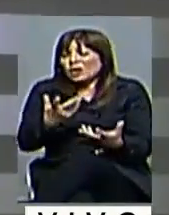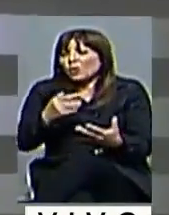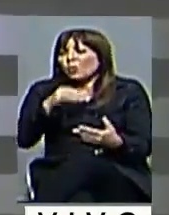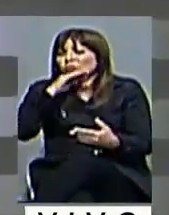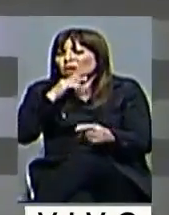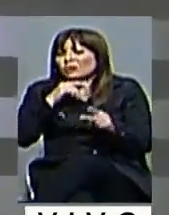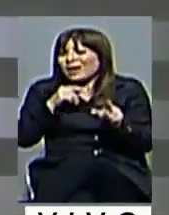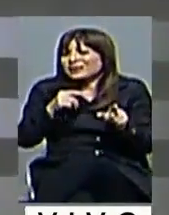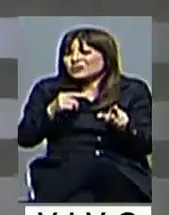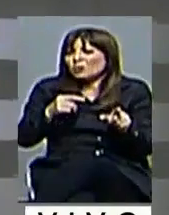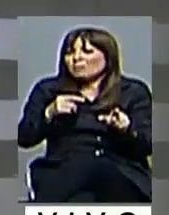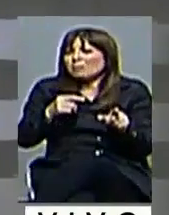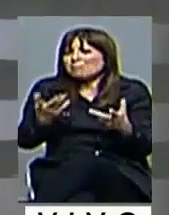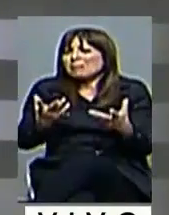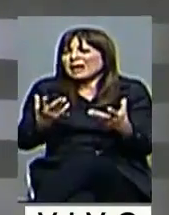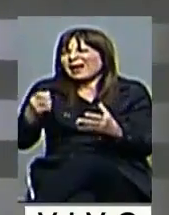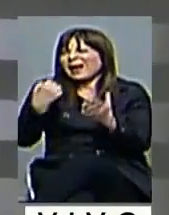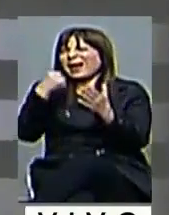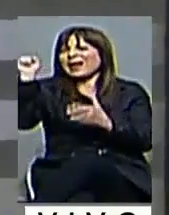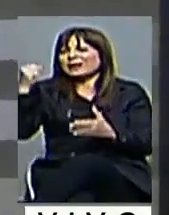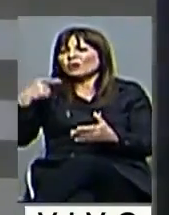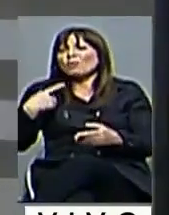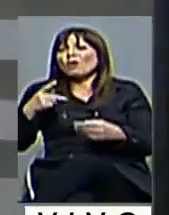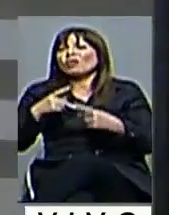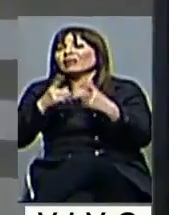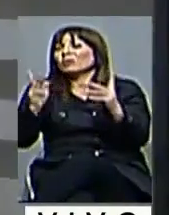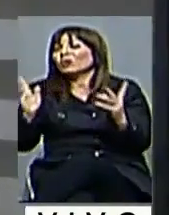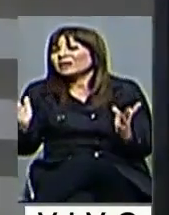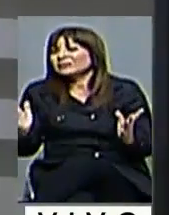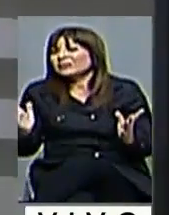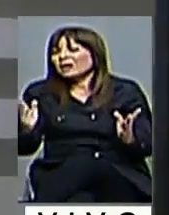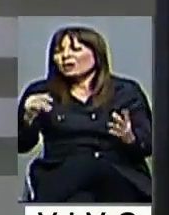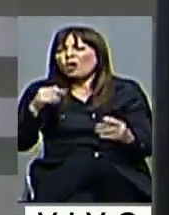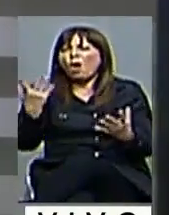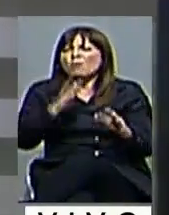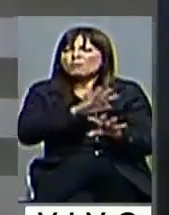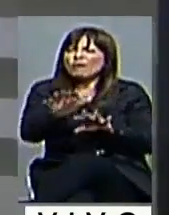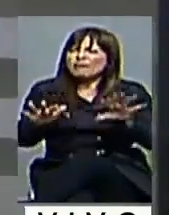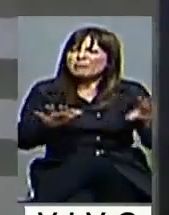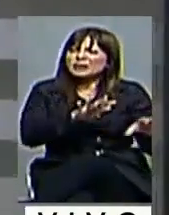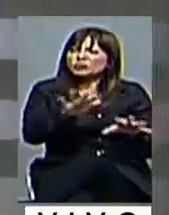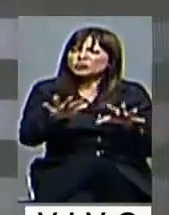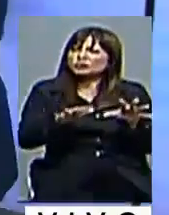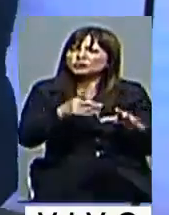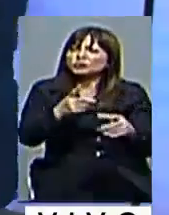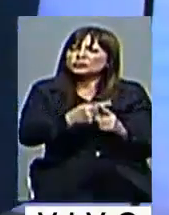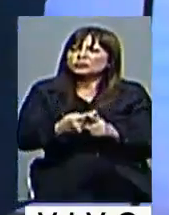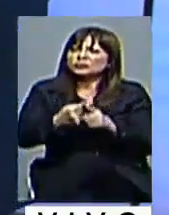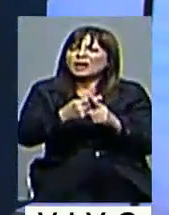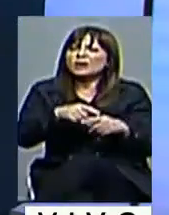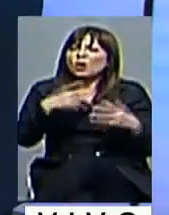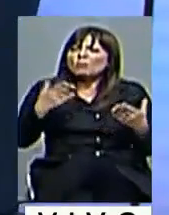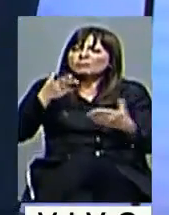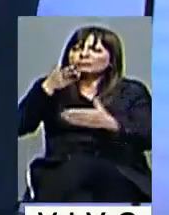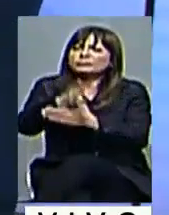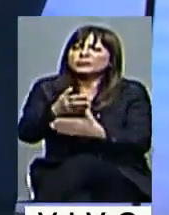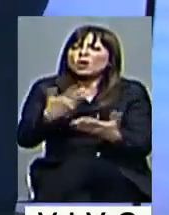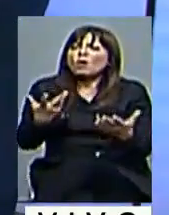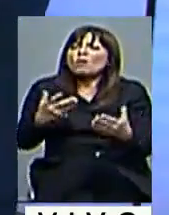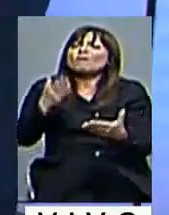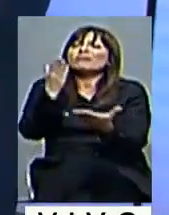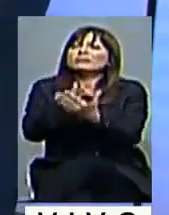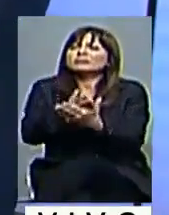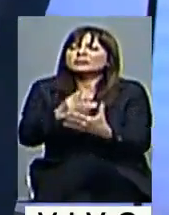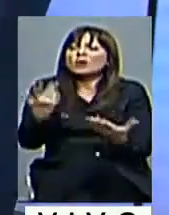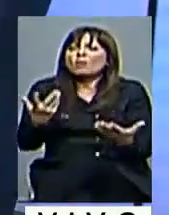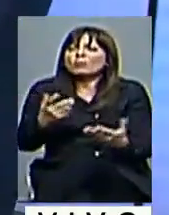no les devolvieron la mano. Entonces ahora, los movimientos sociales, ¿de qué manera crees tú que van a entrar a la calle? ¿De qué manera van a exigir más? El más